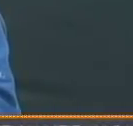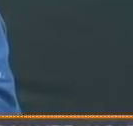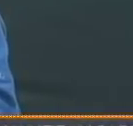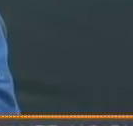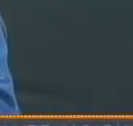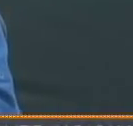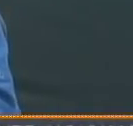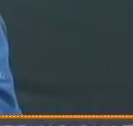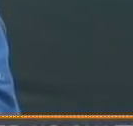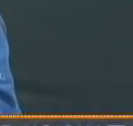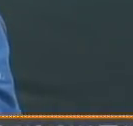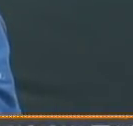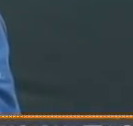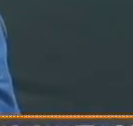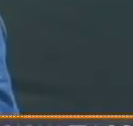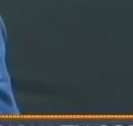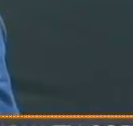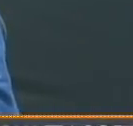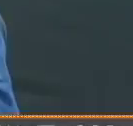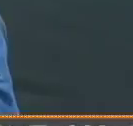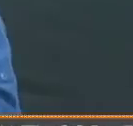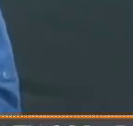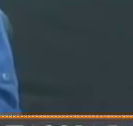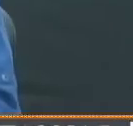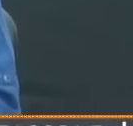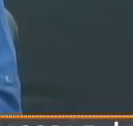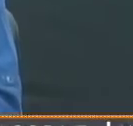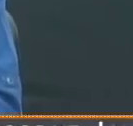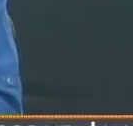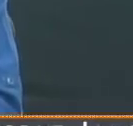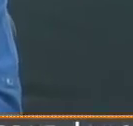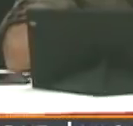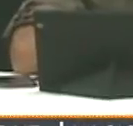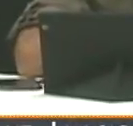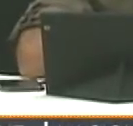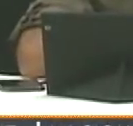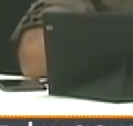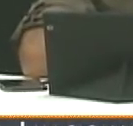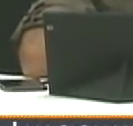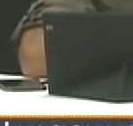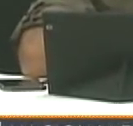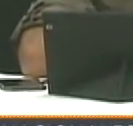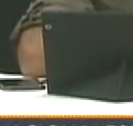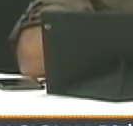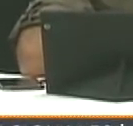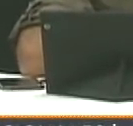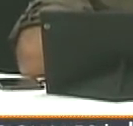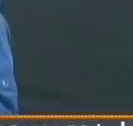Taret El Aizami, el equipo de la Dirección Nacional, equipo operativo